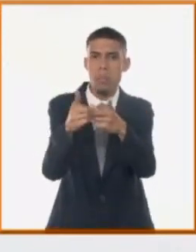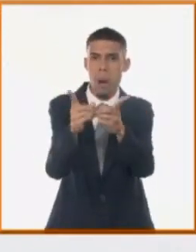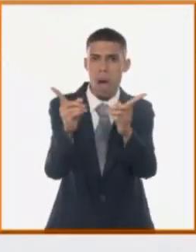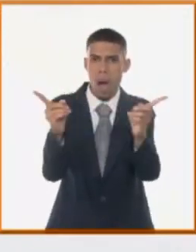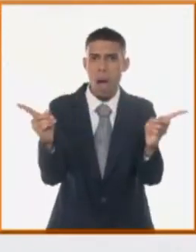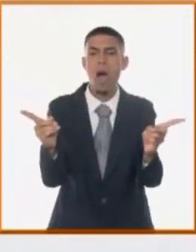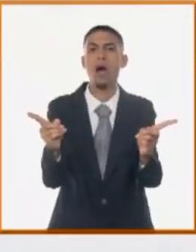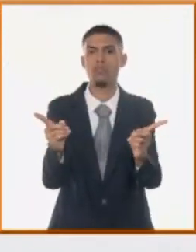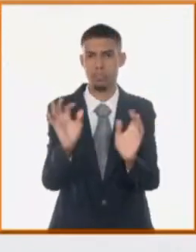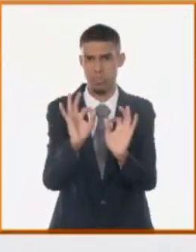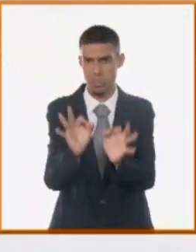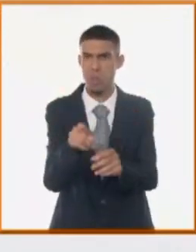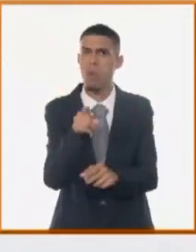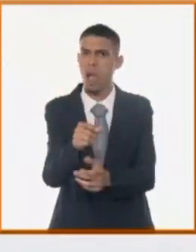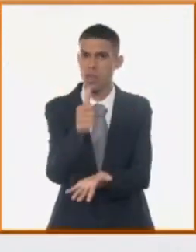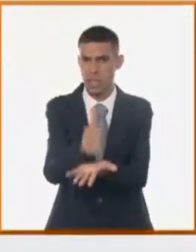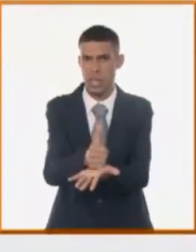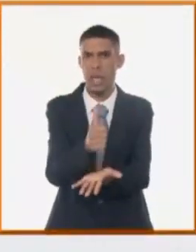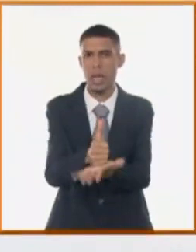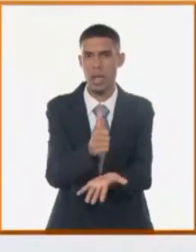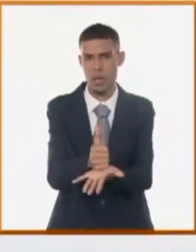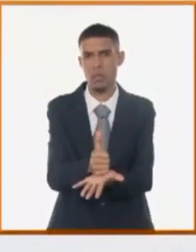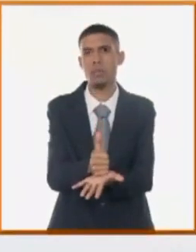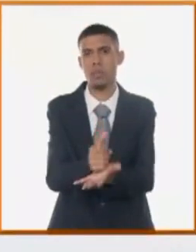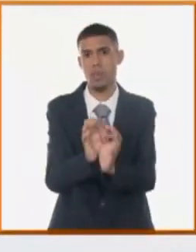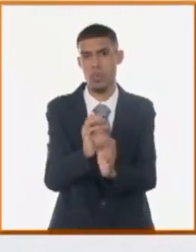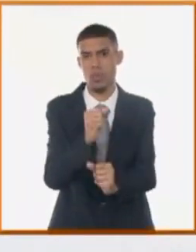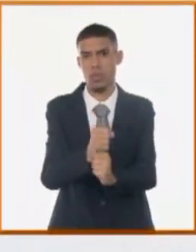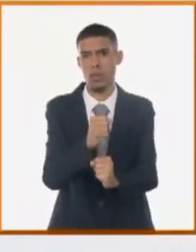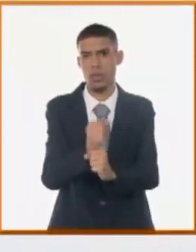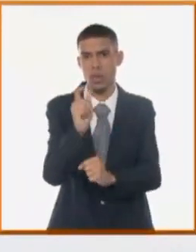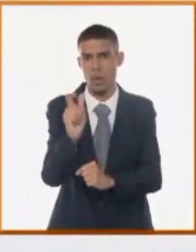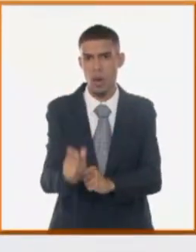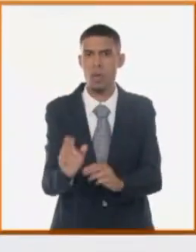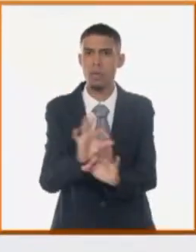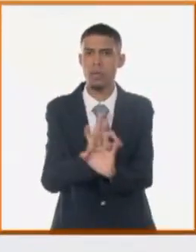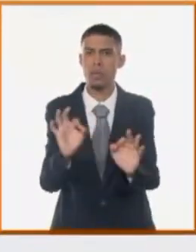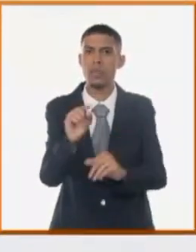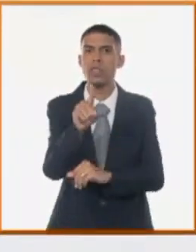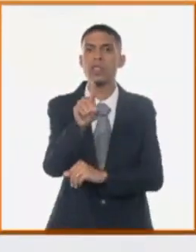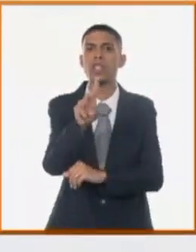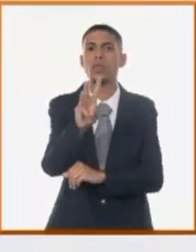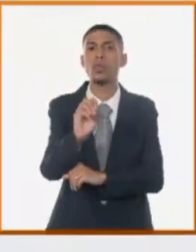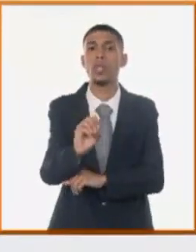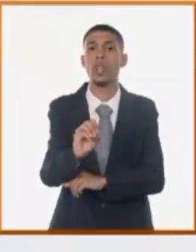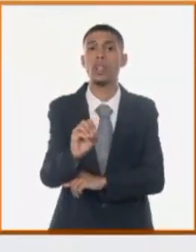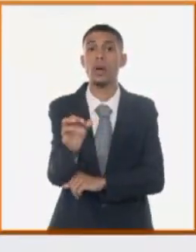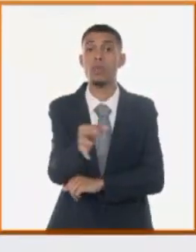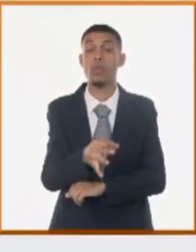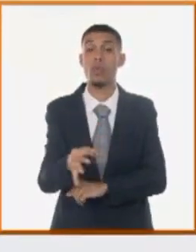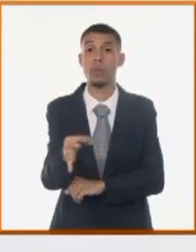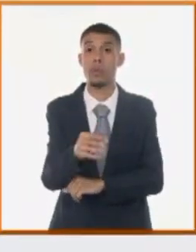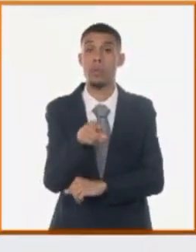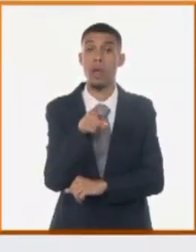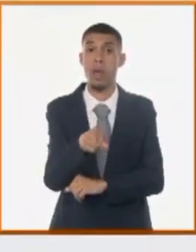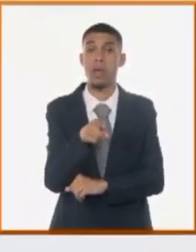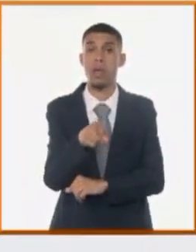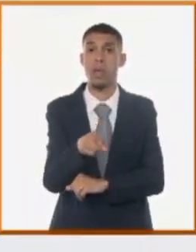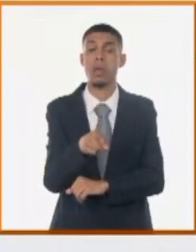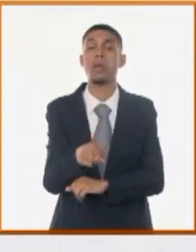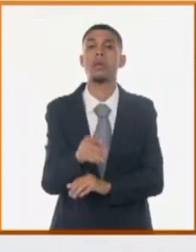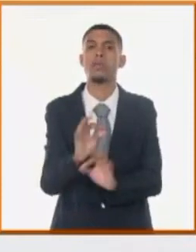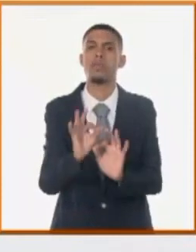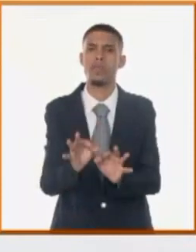y representación desde el punto de vista de trabajadores y especialistas en más de 130 municipios. Decir que como parte de ese proceso